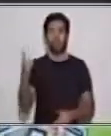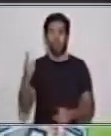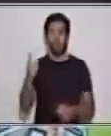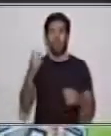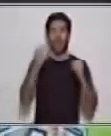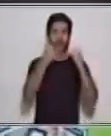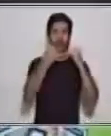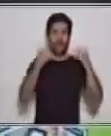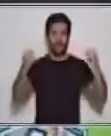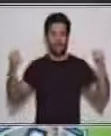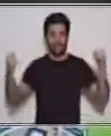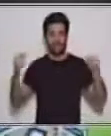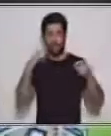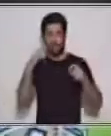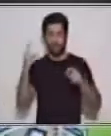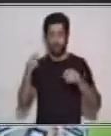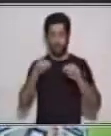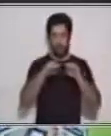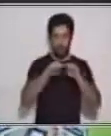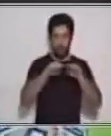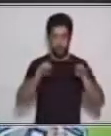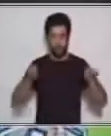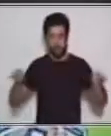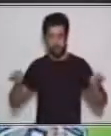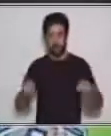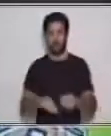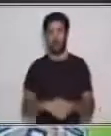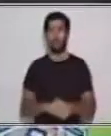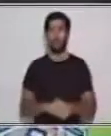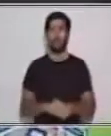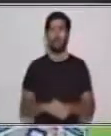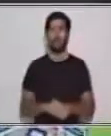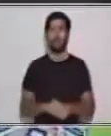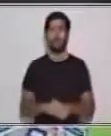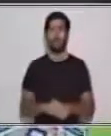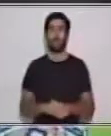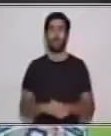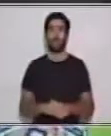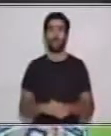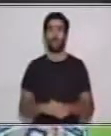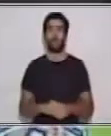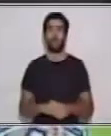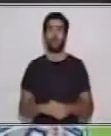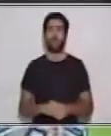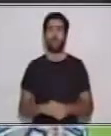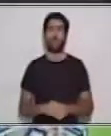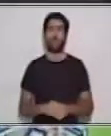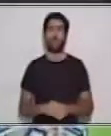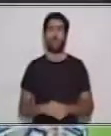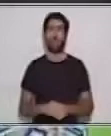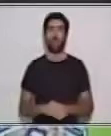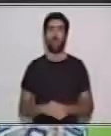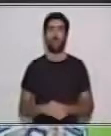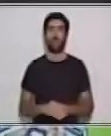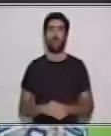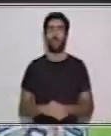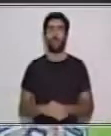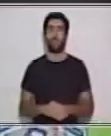horizontal, que sería nuestro eje horizontal, que le vamos a llamar así en este momento. Vamos a